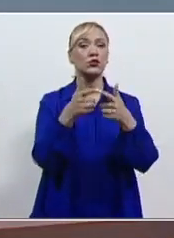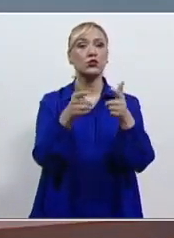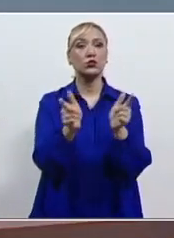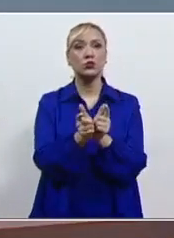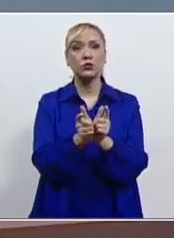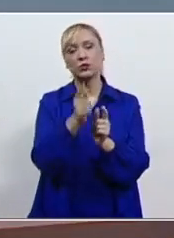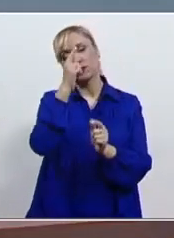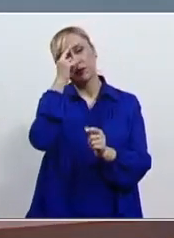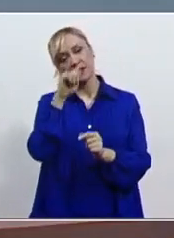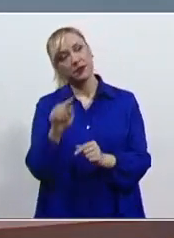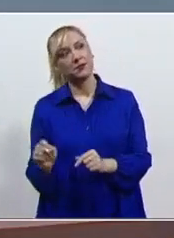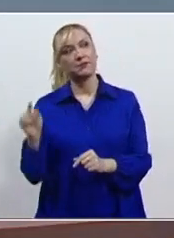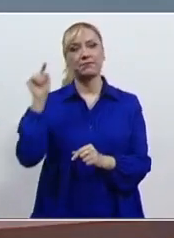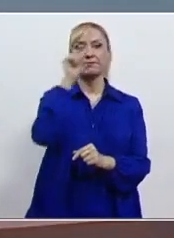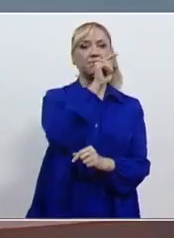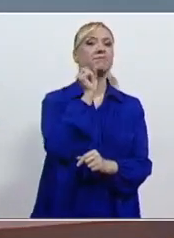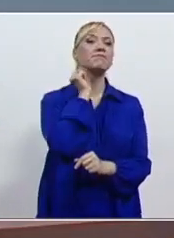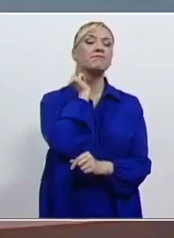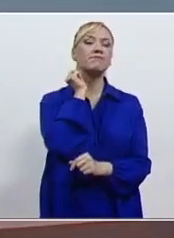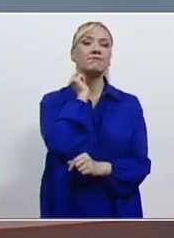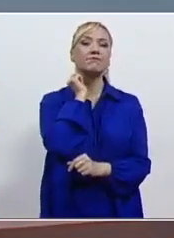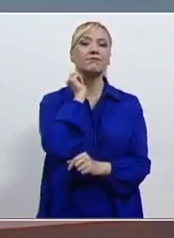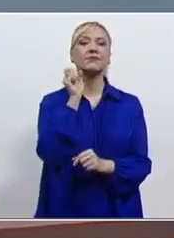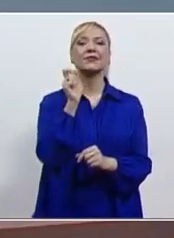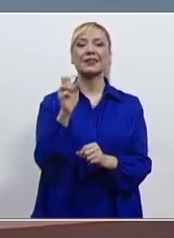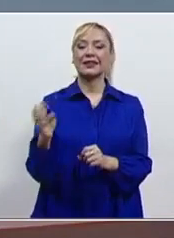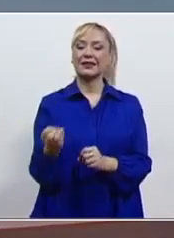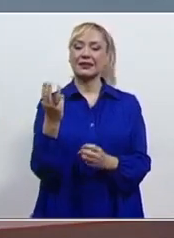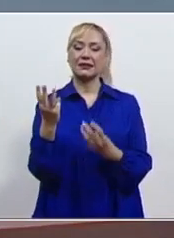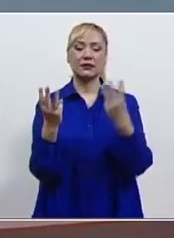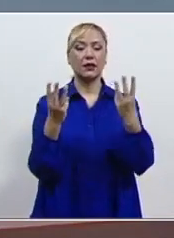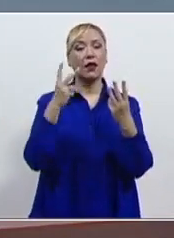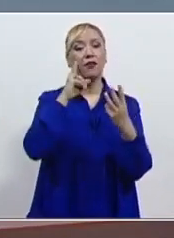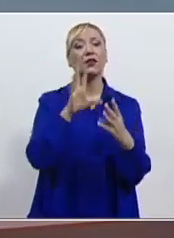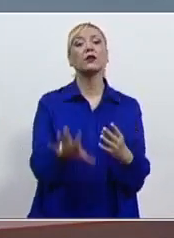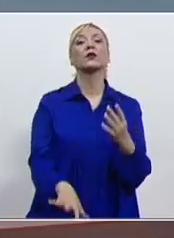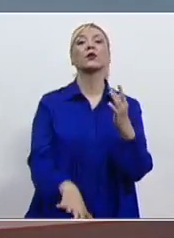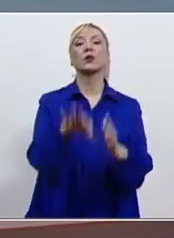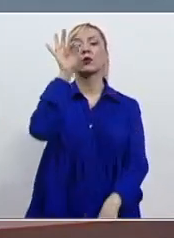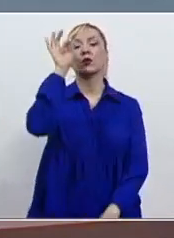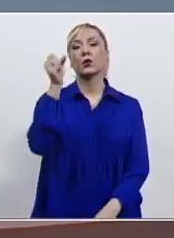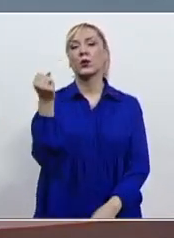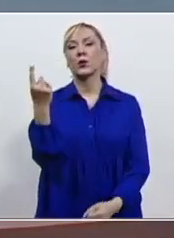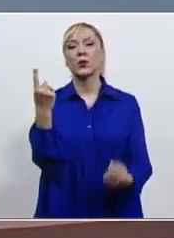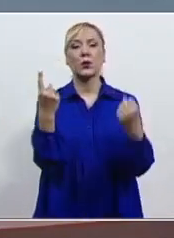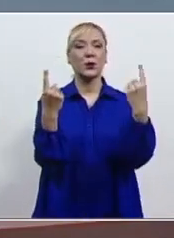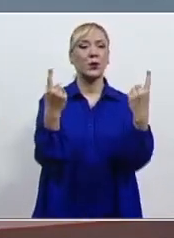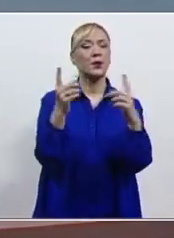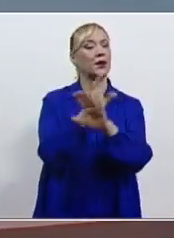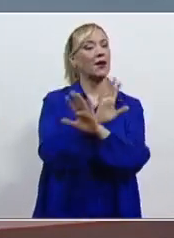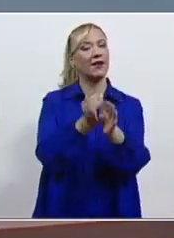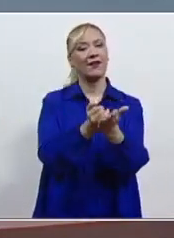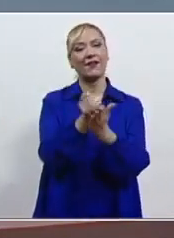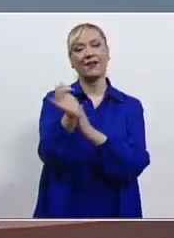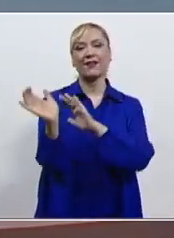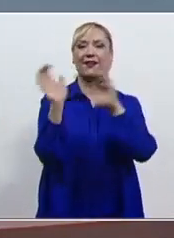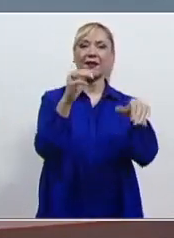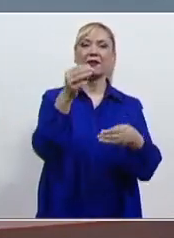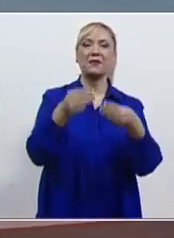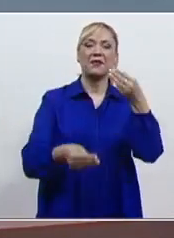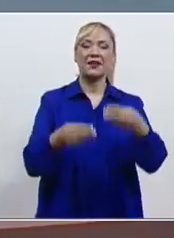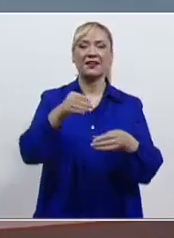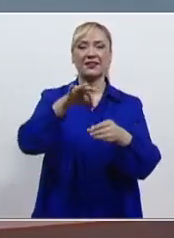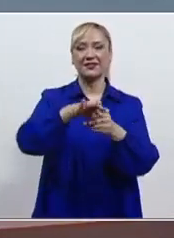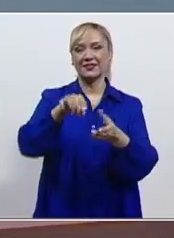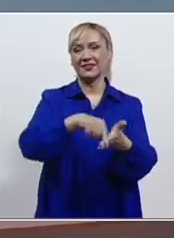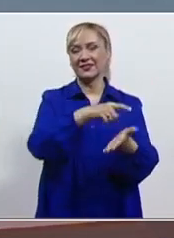al Senado de la República para el nombramiento de dos magistrado y magistrada de la Sala Superior del Tribunal Electoral del Poder Judicial de la Federación,